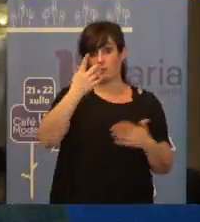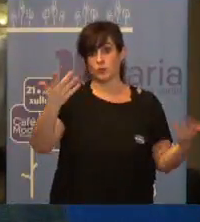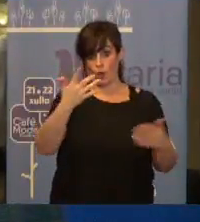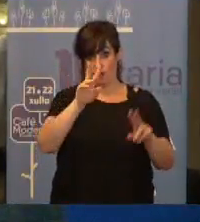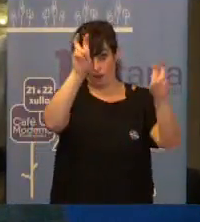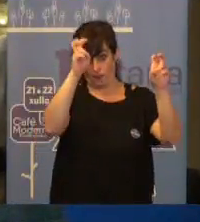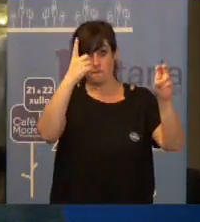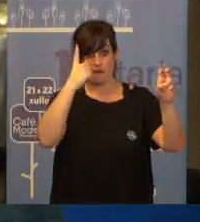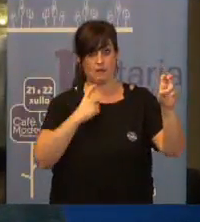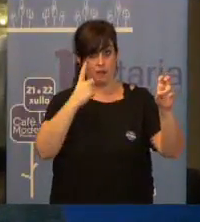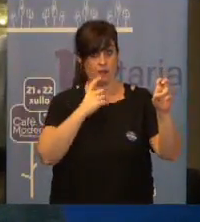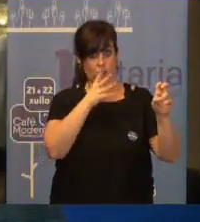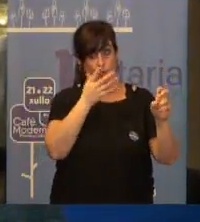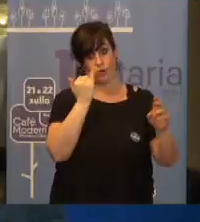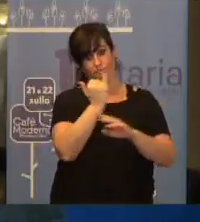estrutura financiera,